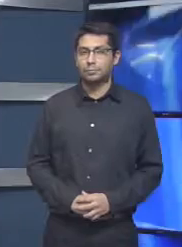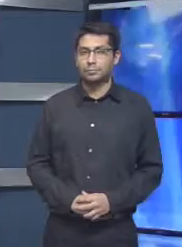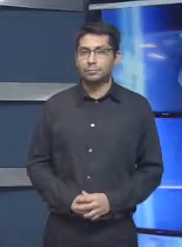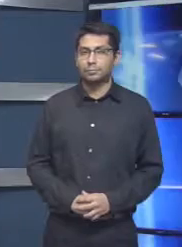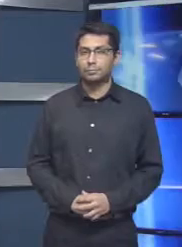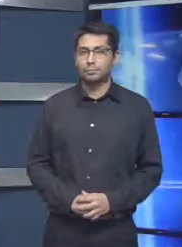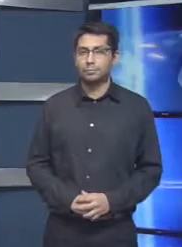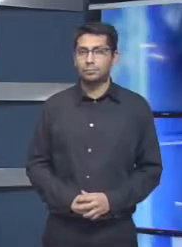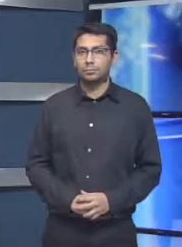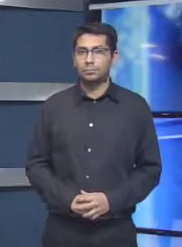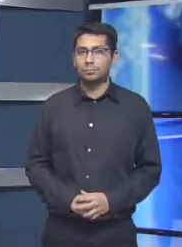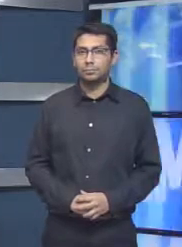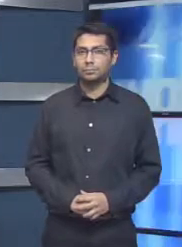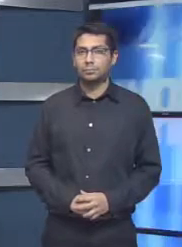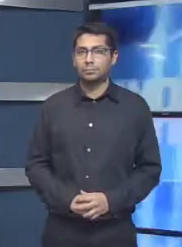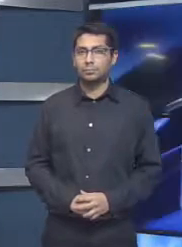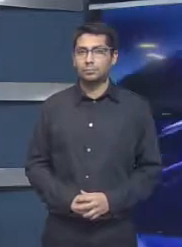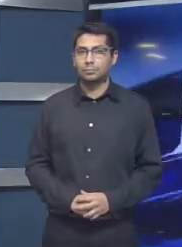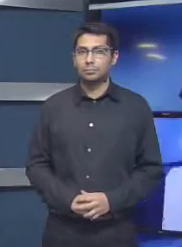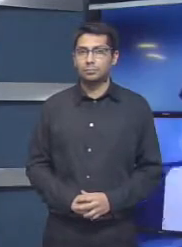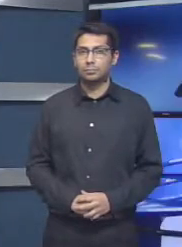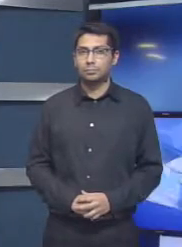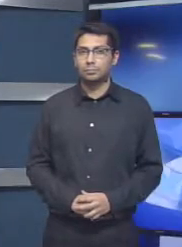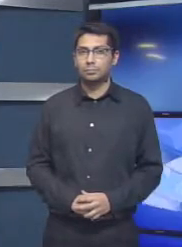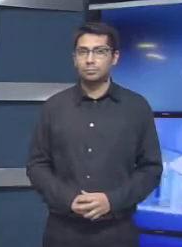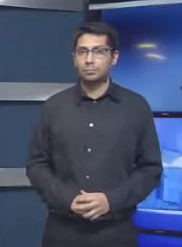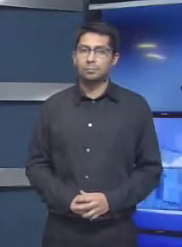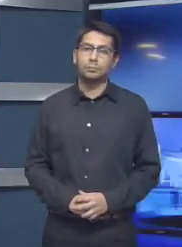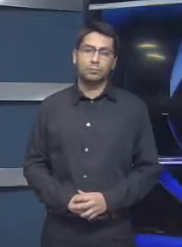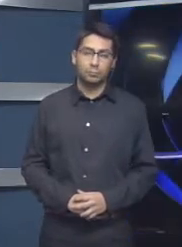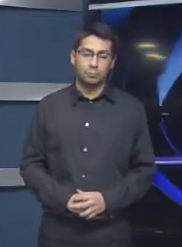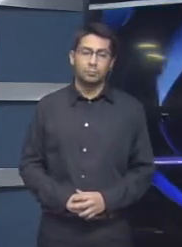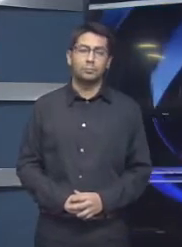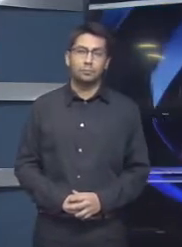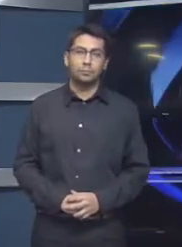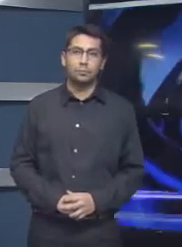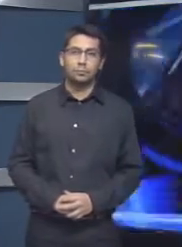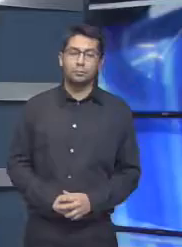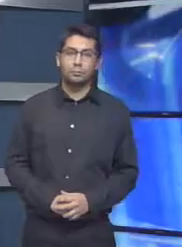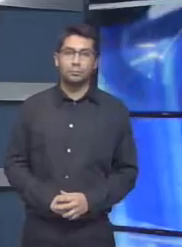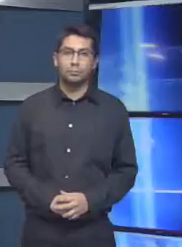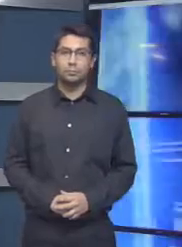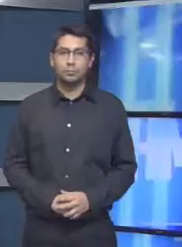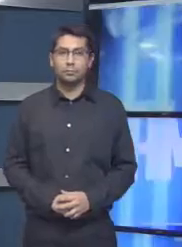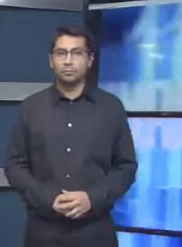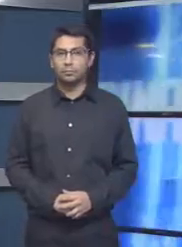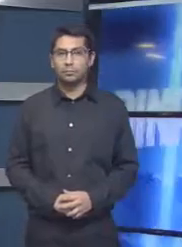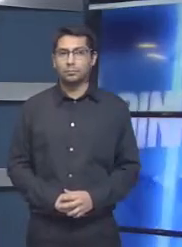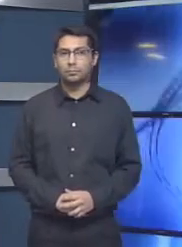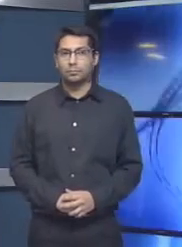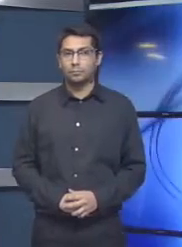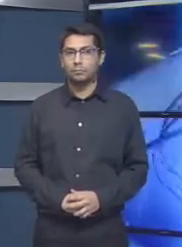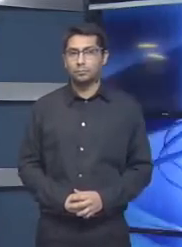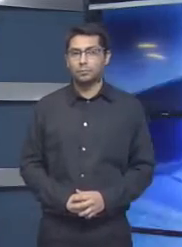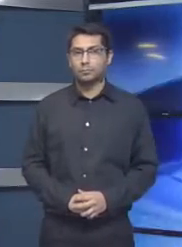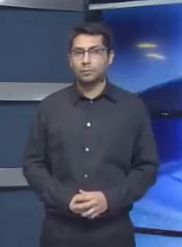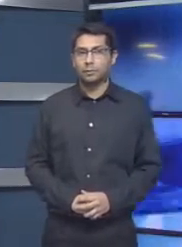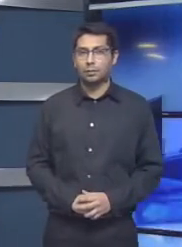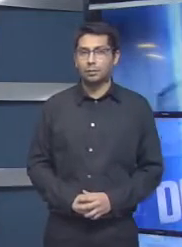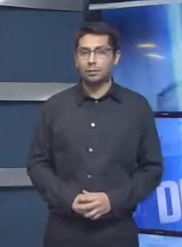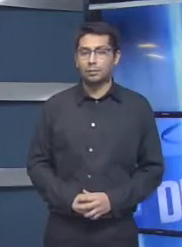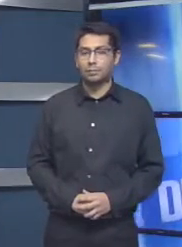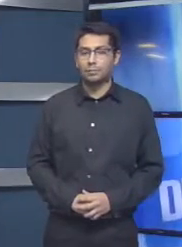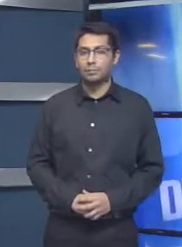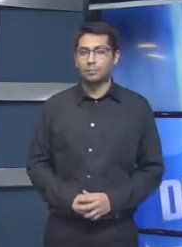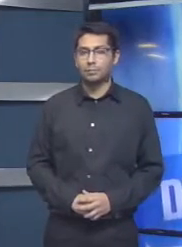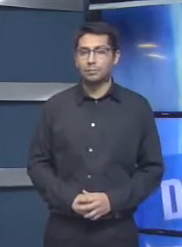hace? Darle prioridad a los salarios, darle prioridad a la mercadería para poderse sostener. Está bien. Sí, y